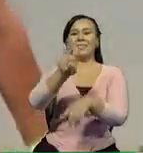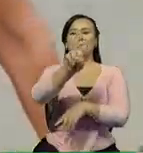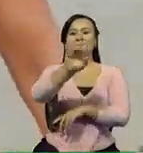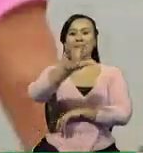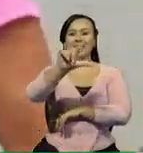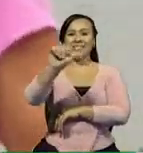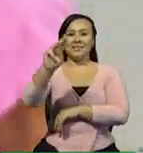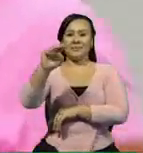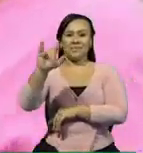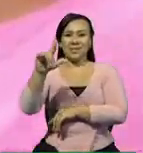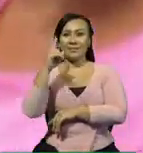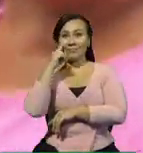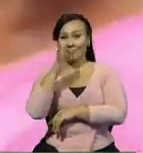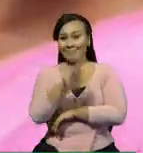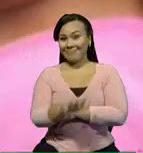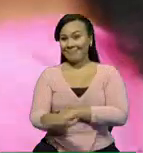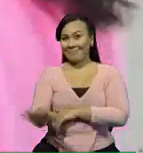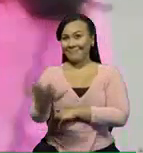Playas.